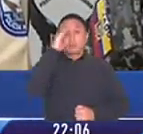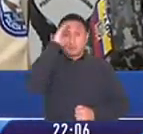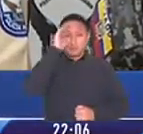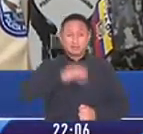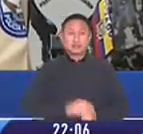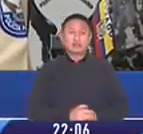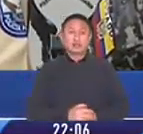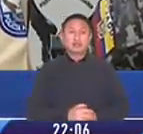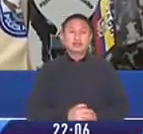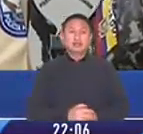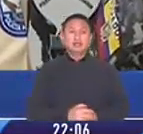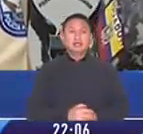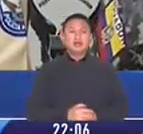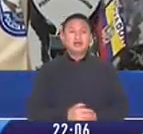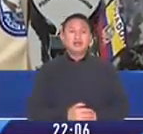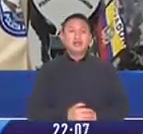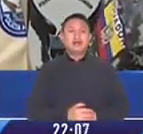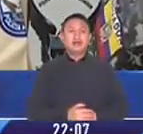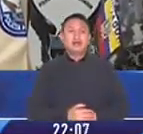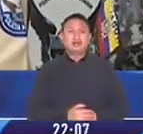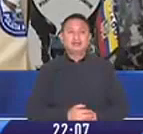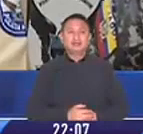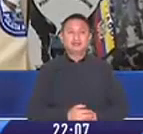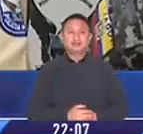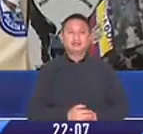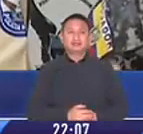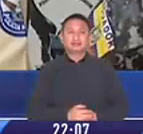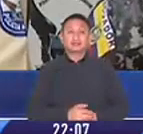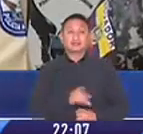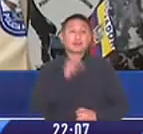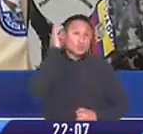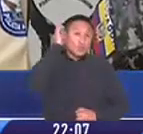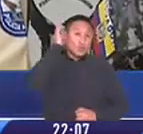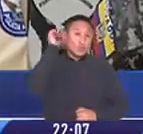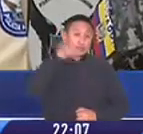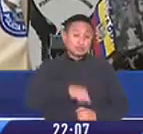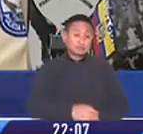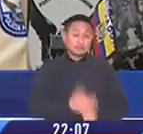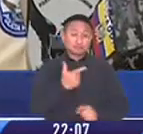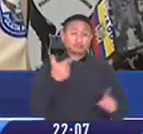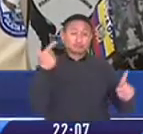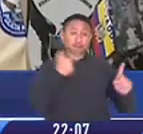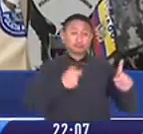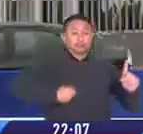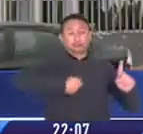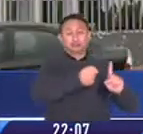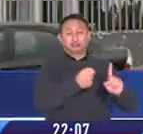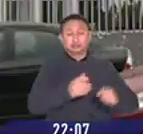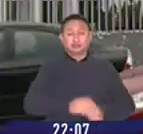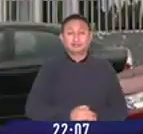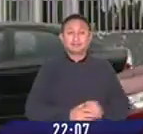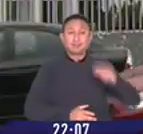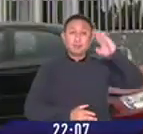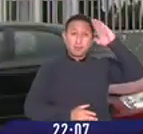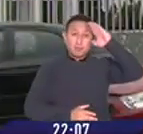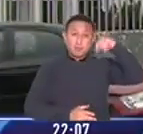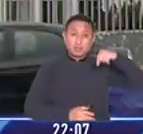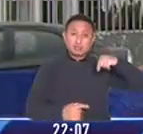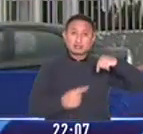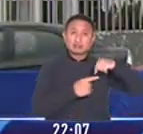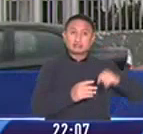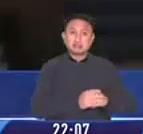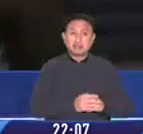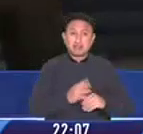policías comunitaria fueron agredidas mediante armas cortas y armas largas. La policía asevera que nada